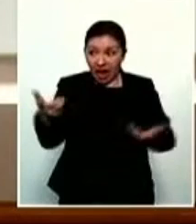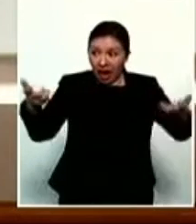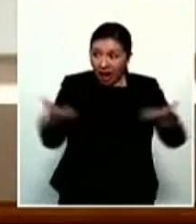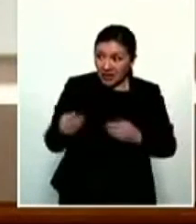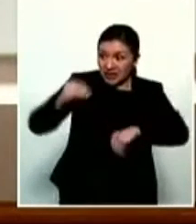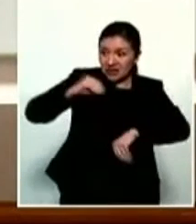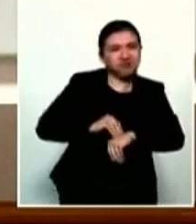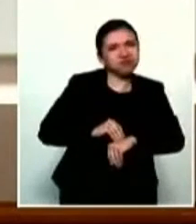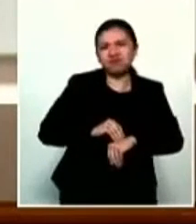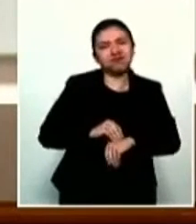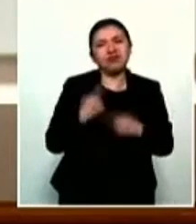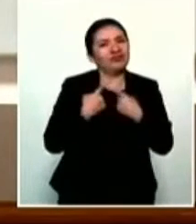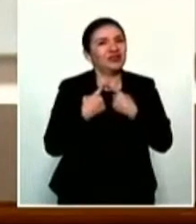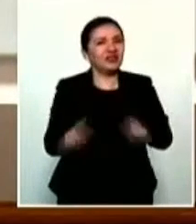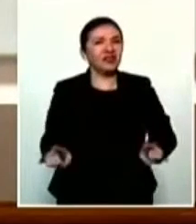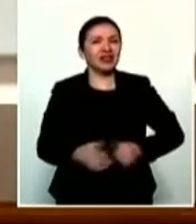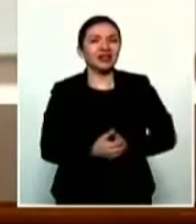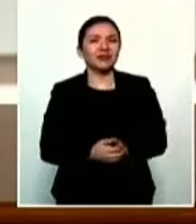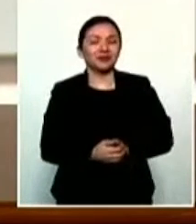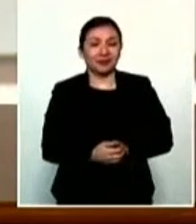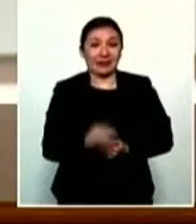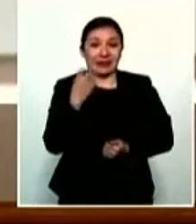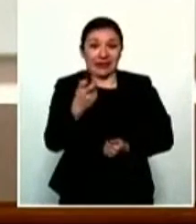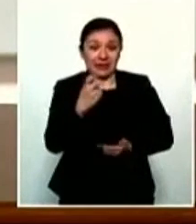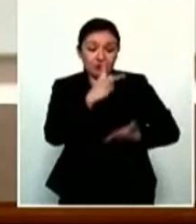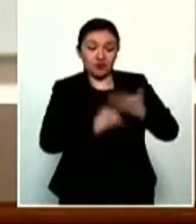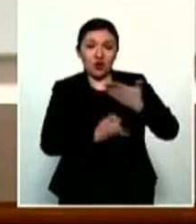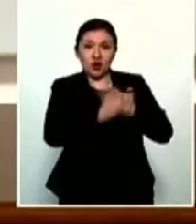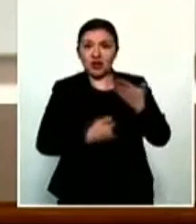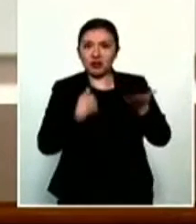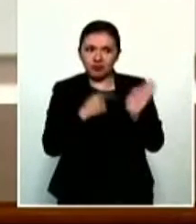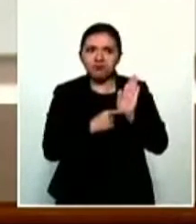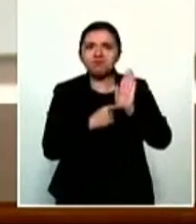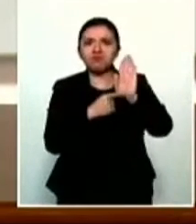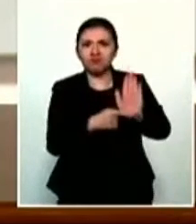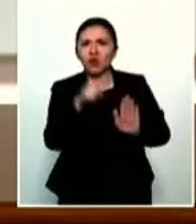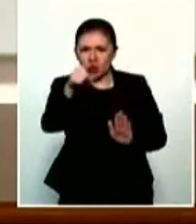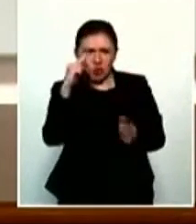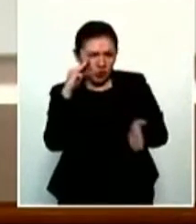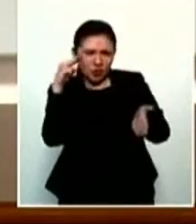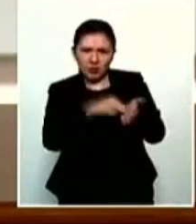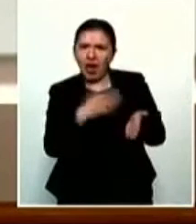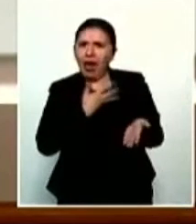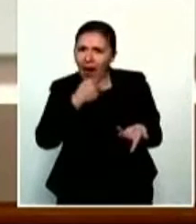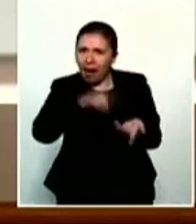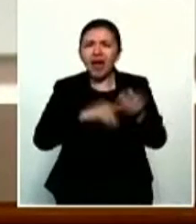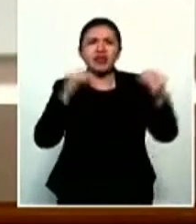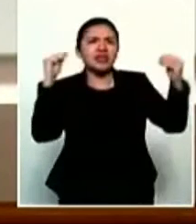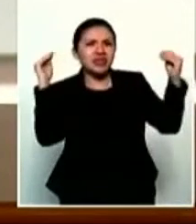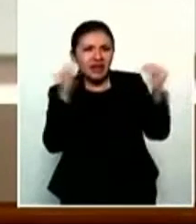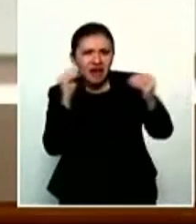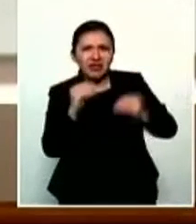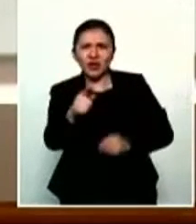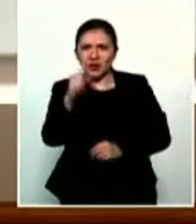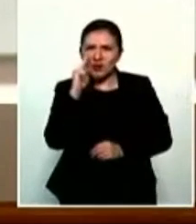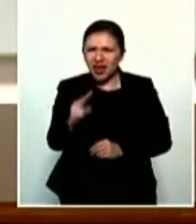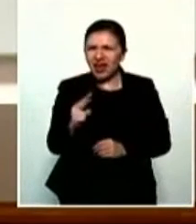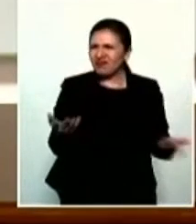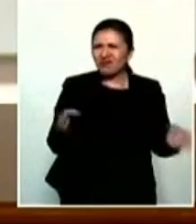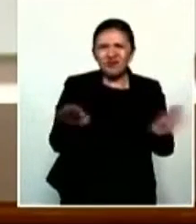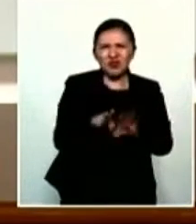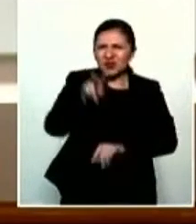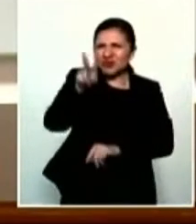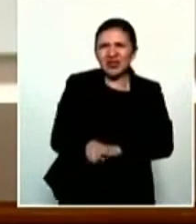comportamiento. Ahí está el proyecto que presenté. Vean ustedes los debates, vean ustedes la